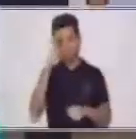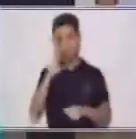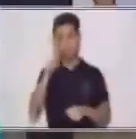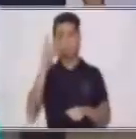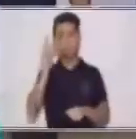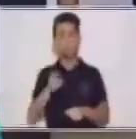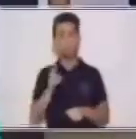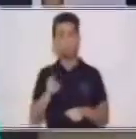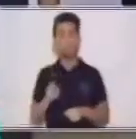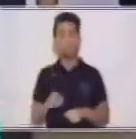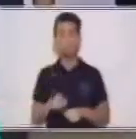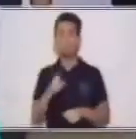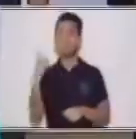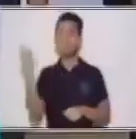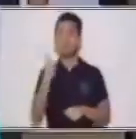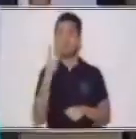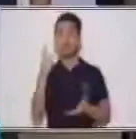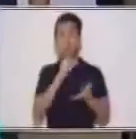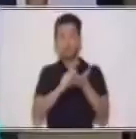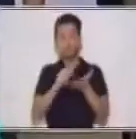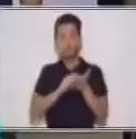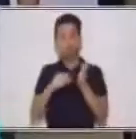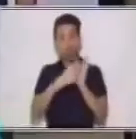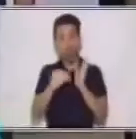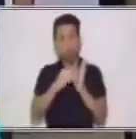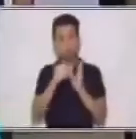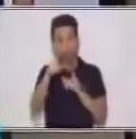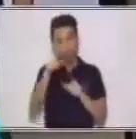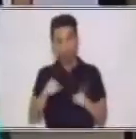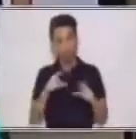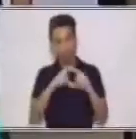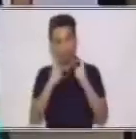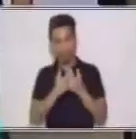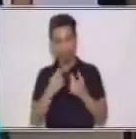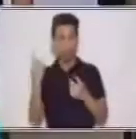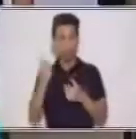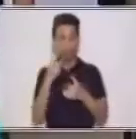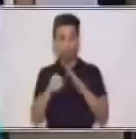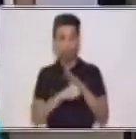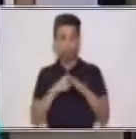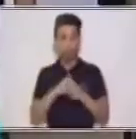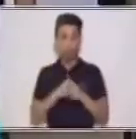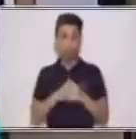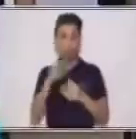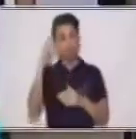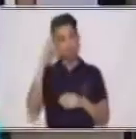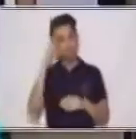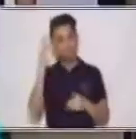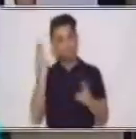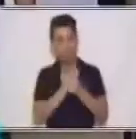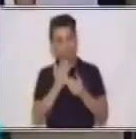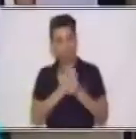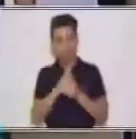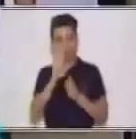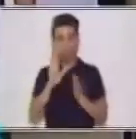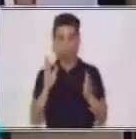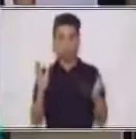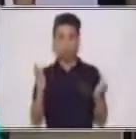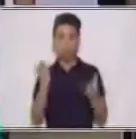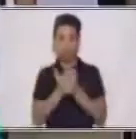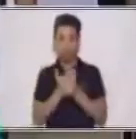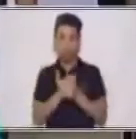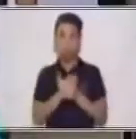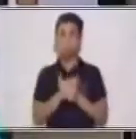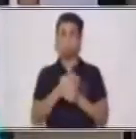téngalo bien presente, todos los apuntes que usted está haciendo, todas las operaciones que usted está haciendo, recuerde guardarlas en su portafolio porque nos